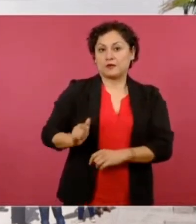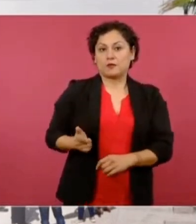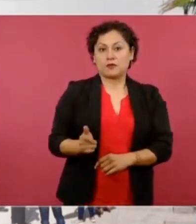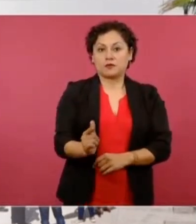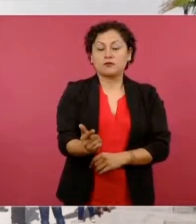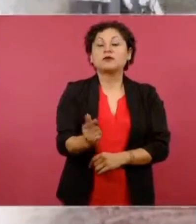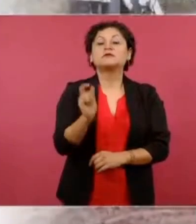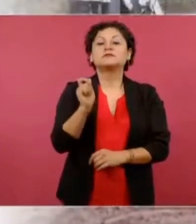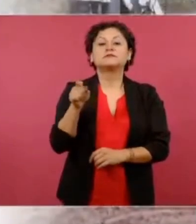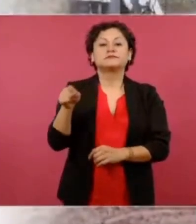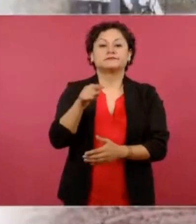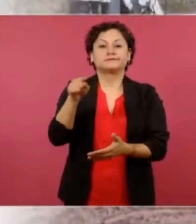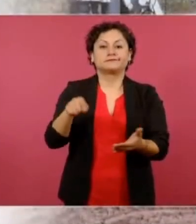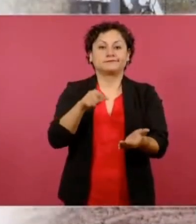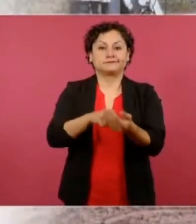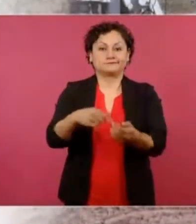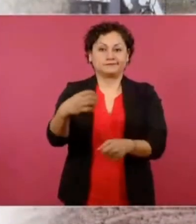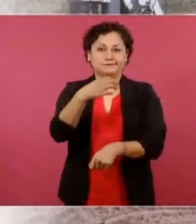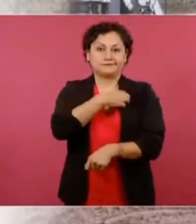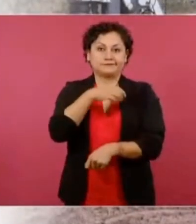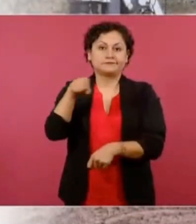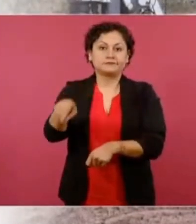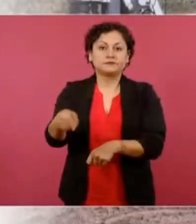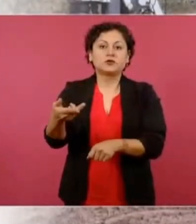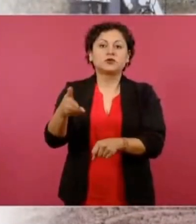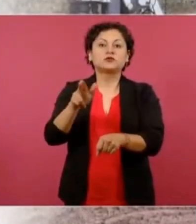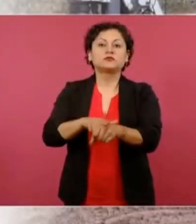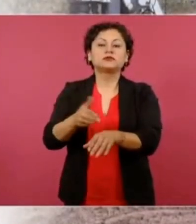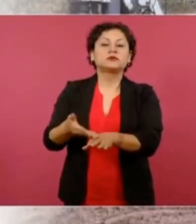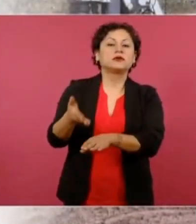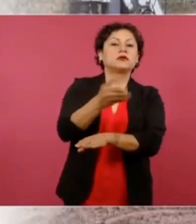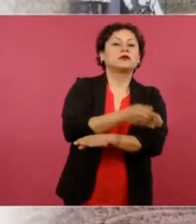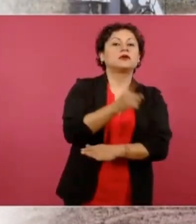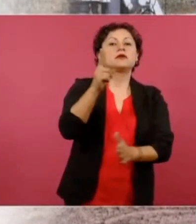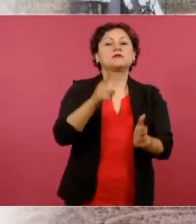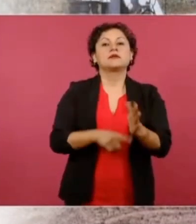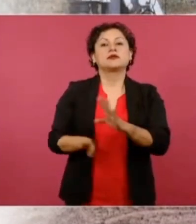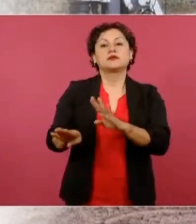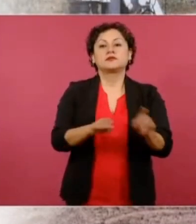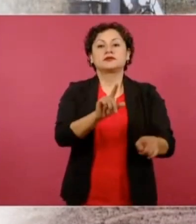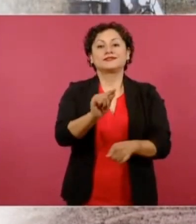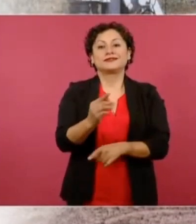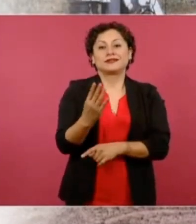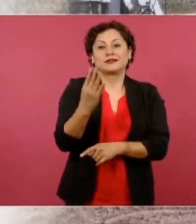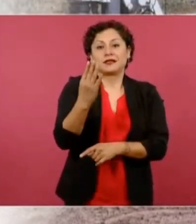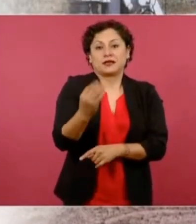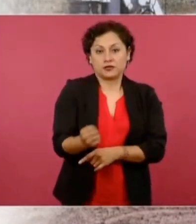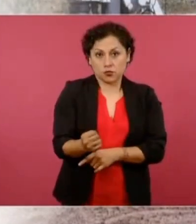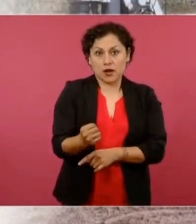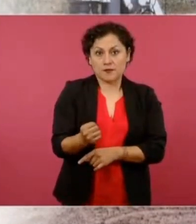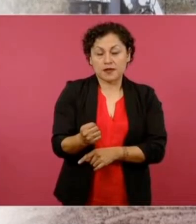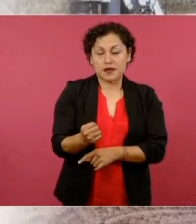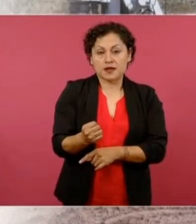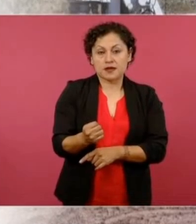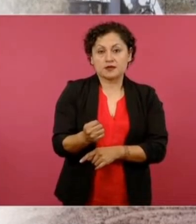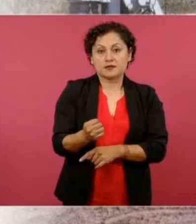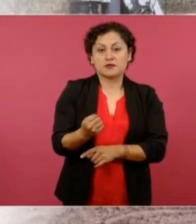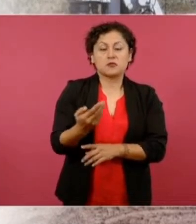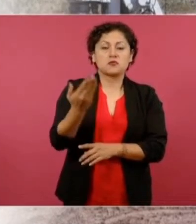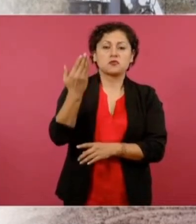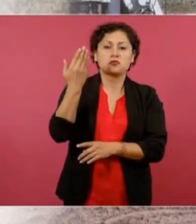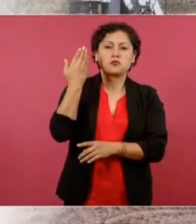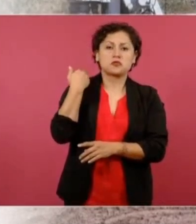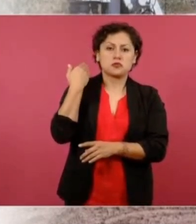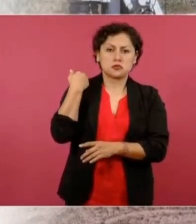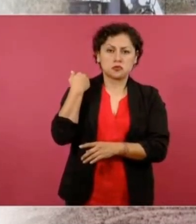particular en la capital, había un hospital que desde 1979 había presentado en años